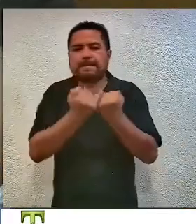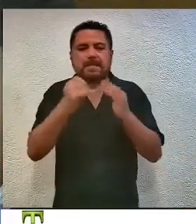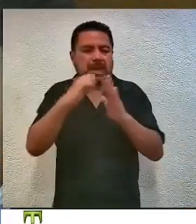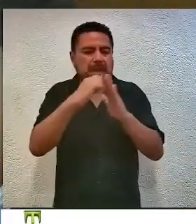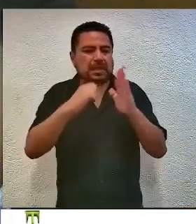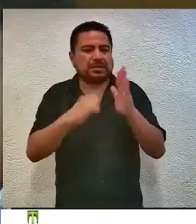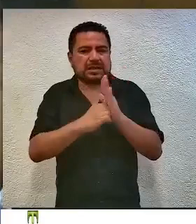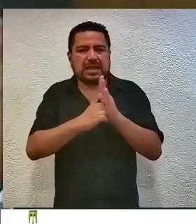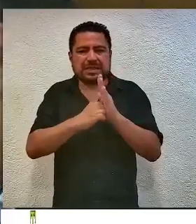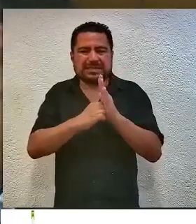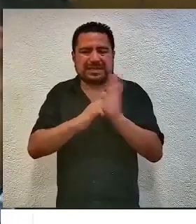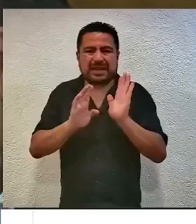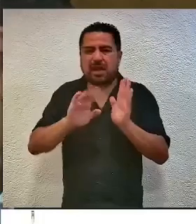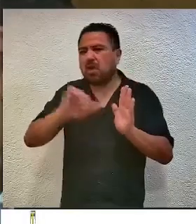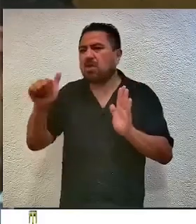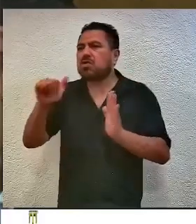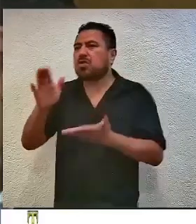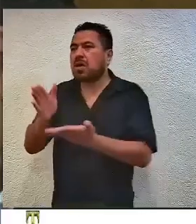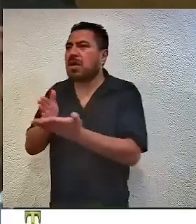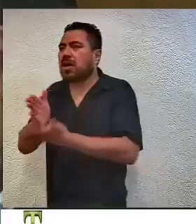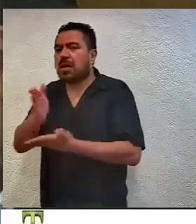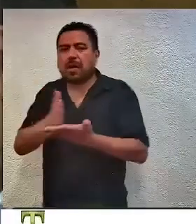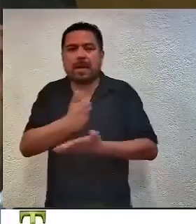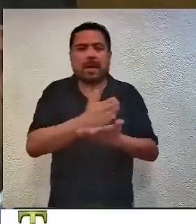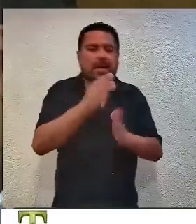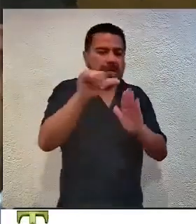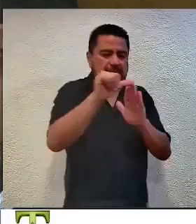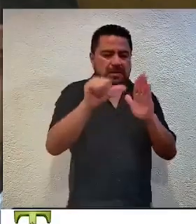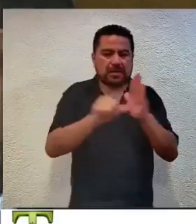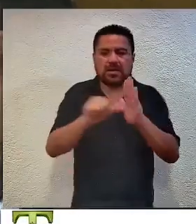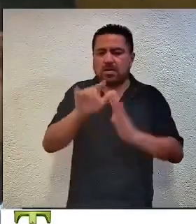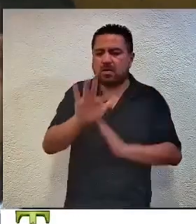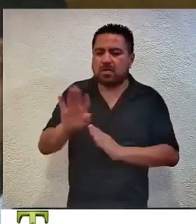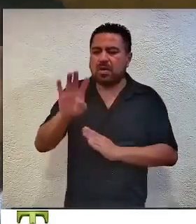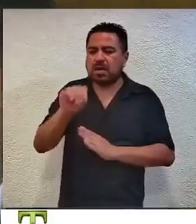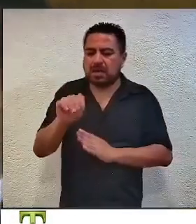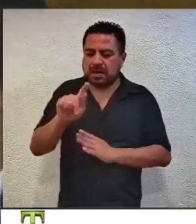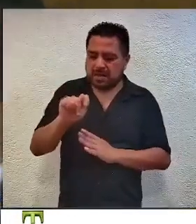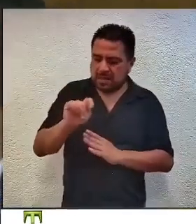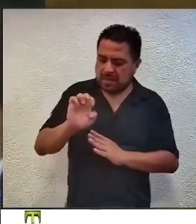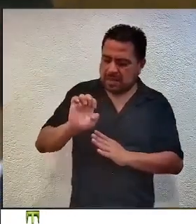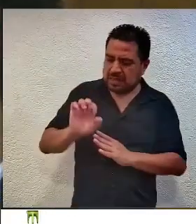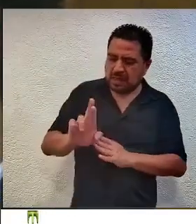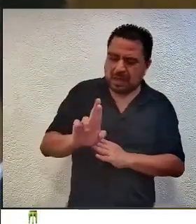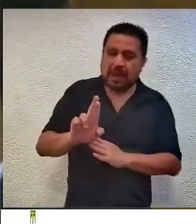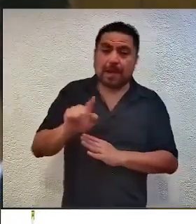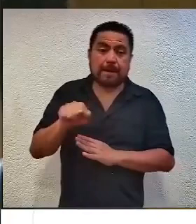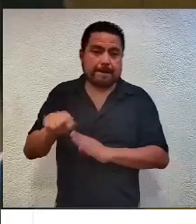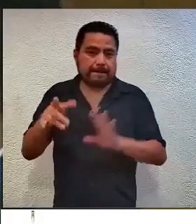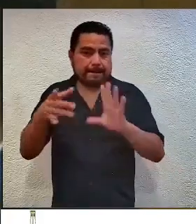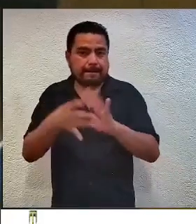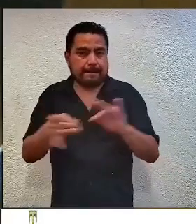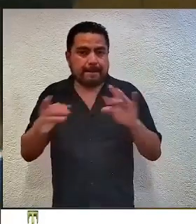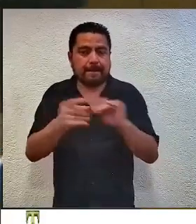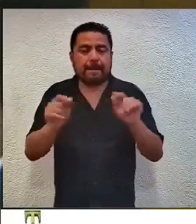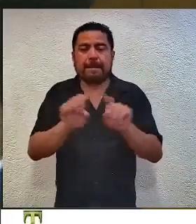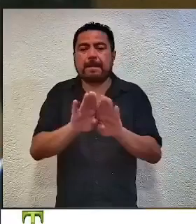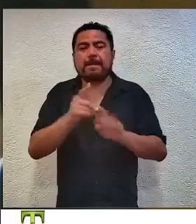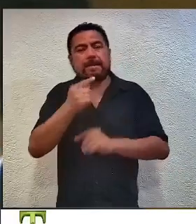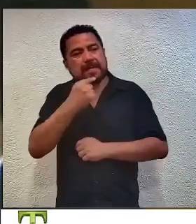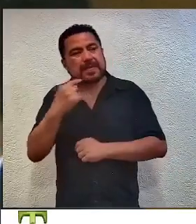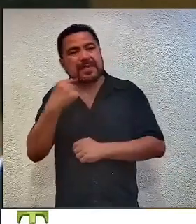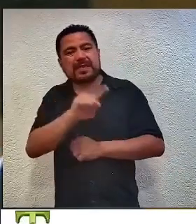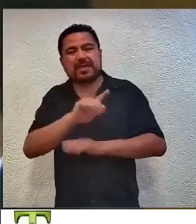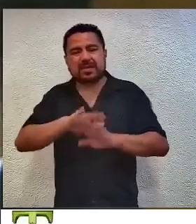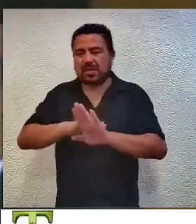confiere 3 instancias, y en el artículo 49 ter se señala que tratándose de quejas relacionadas con